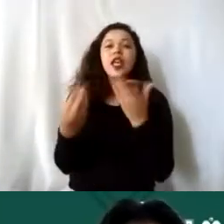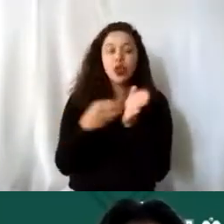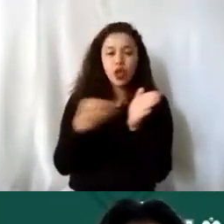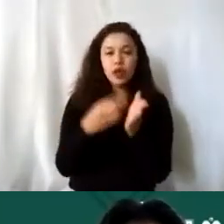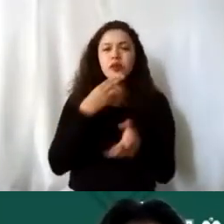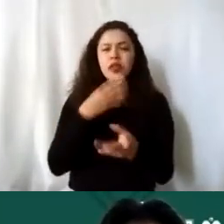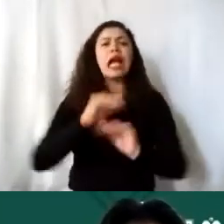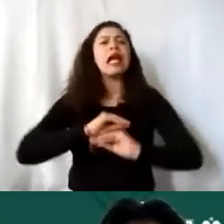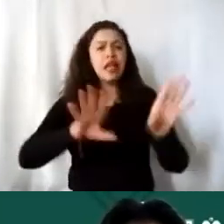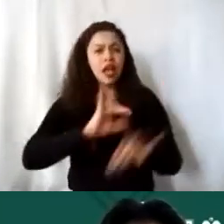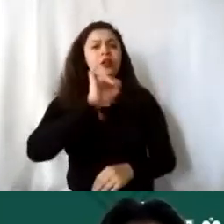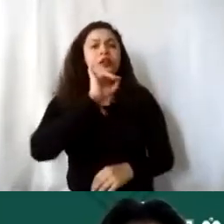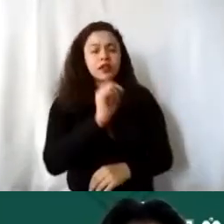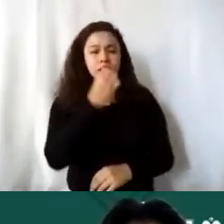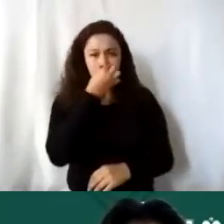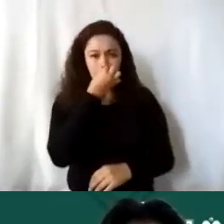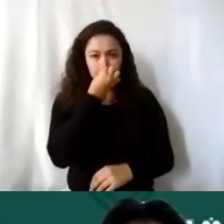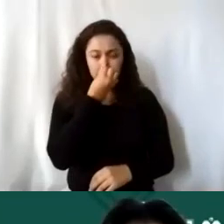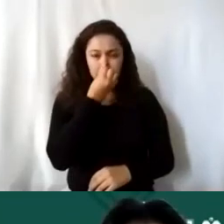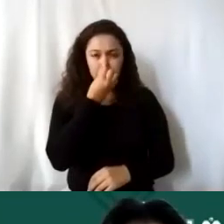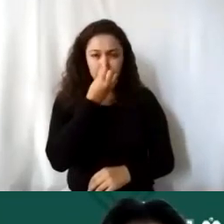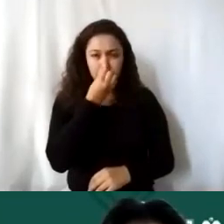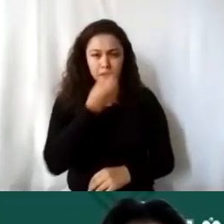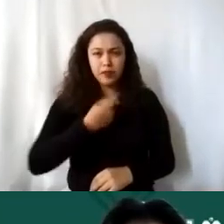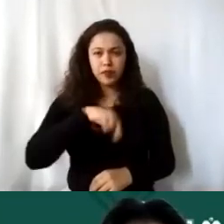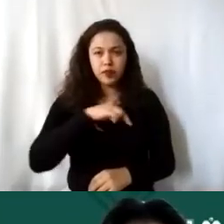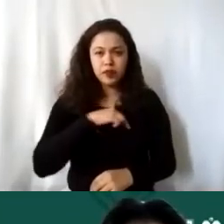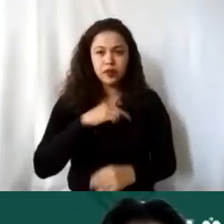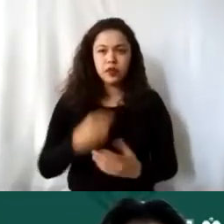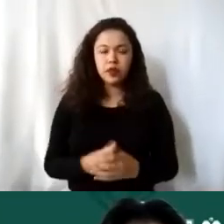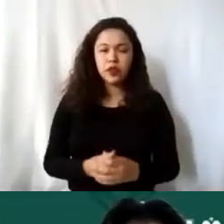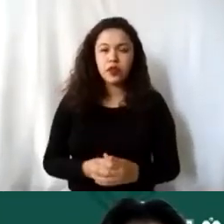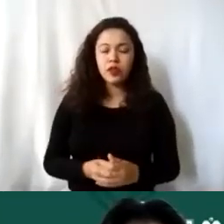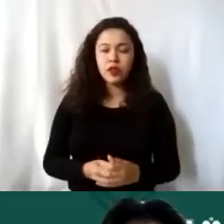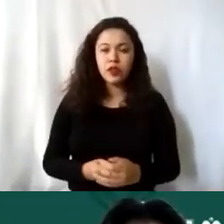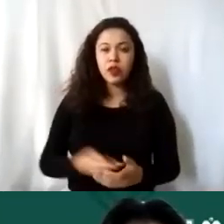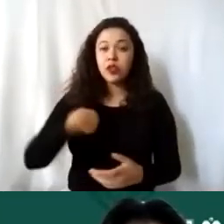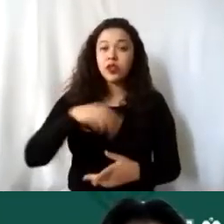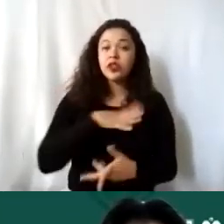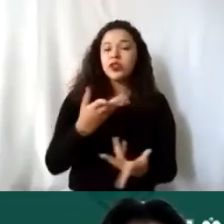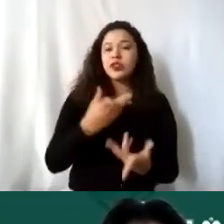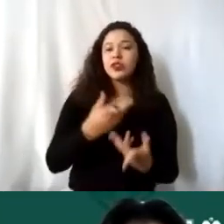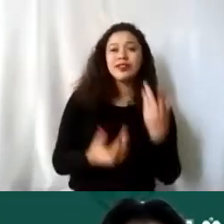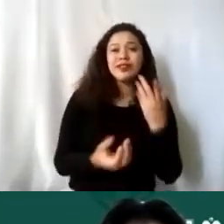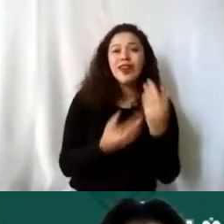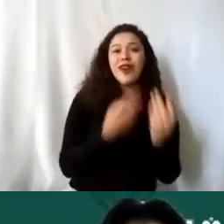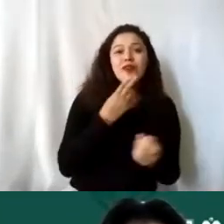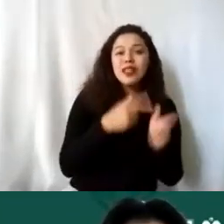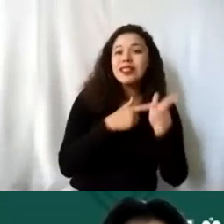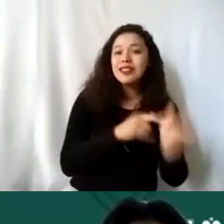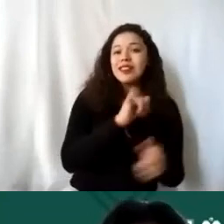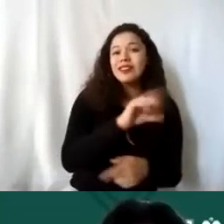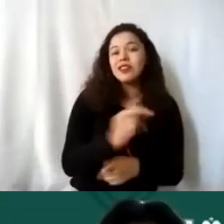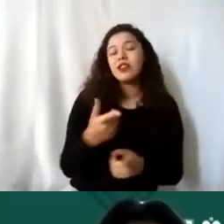sí. compartir Entonces, los que nosotros encontramos, que no sabemos si sean vigentes o no, porque los sacamos realmente de